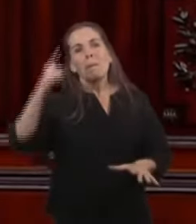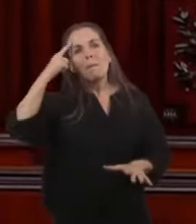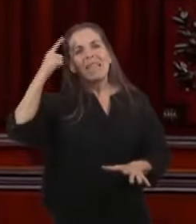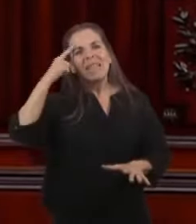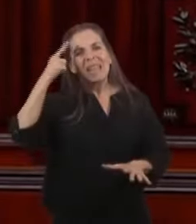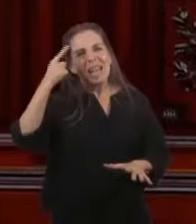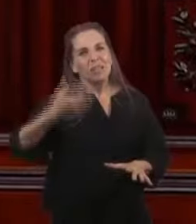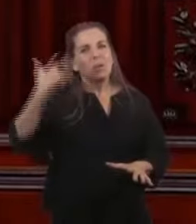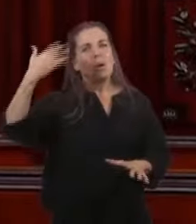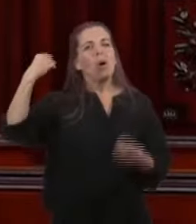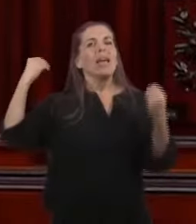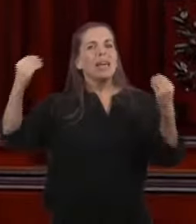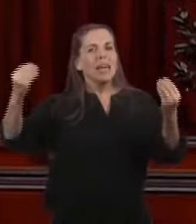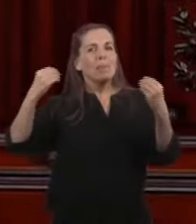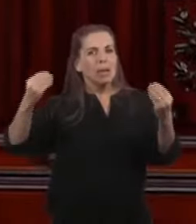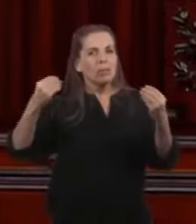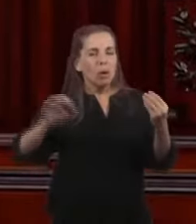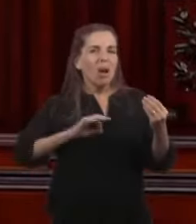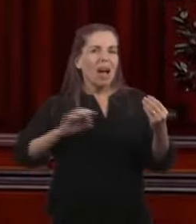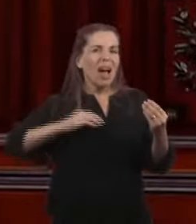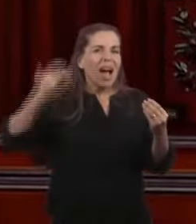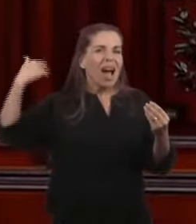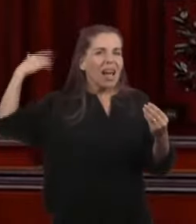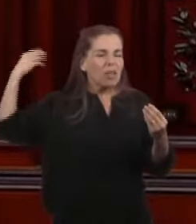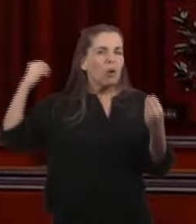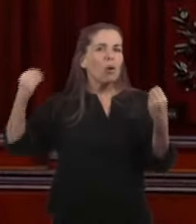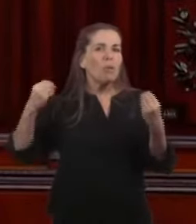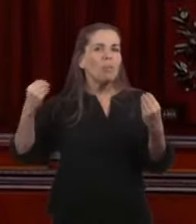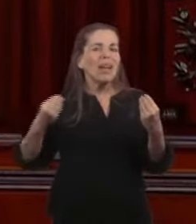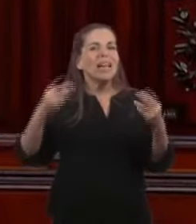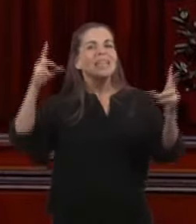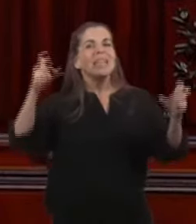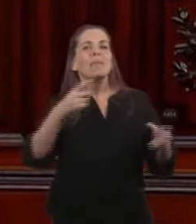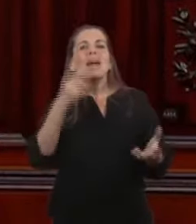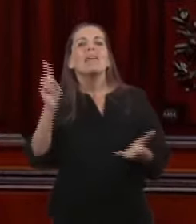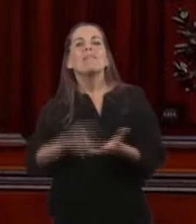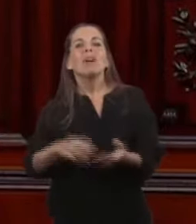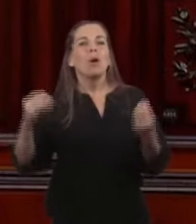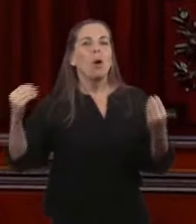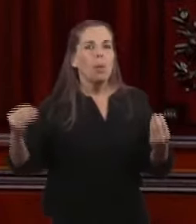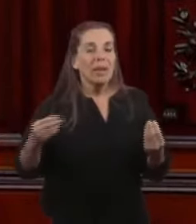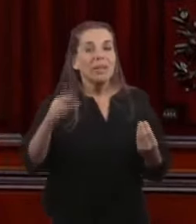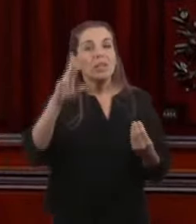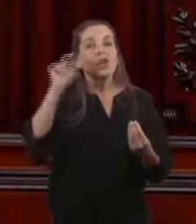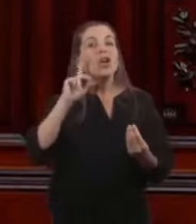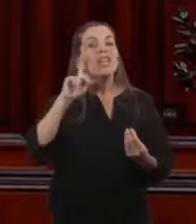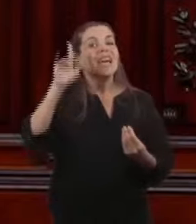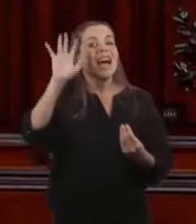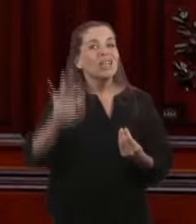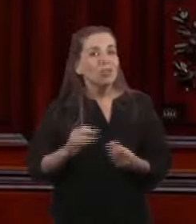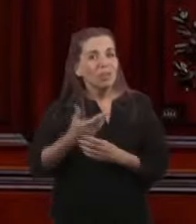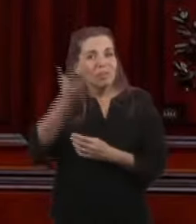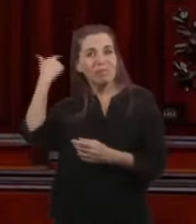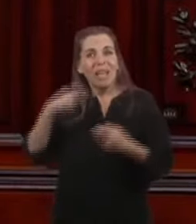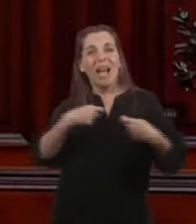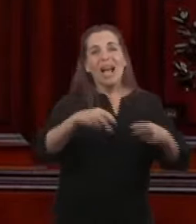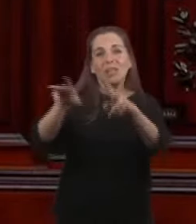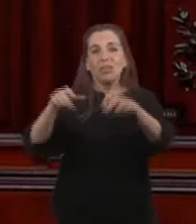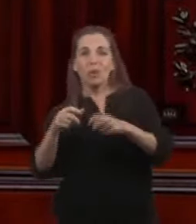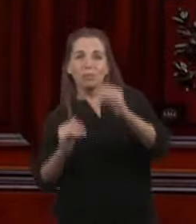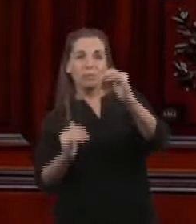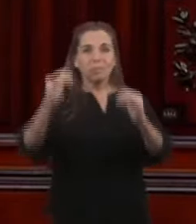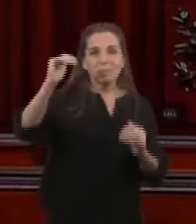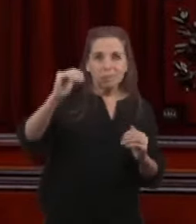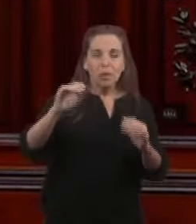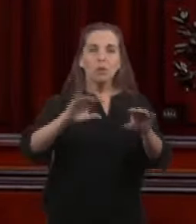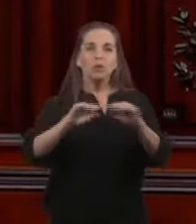fiscal previo a las crisis que recordamos con más angustia en la previa al rodrigazo el déficit fiscal era de 14 puntos